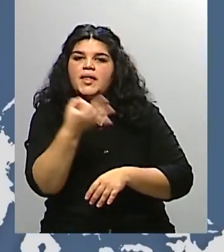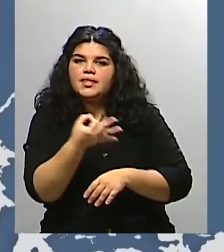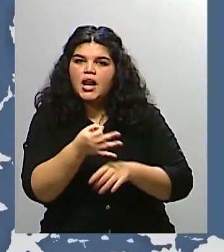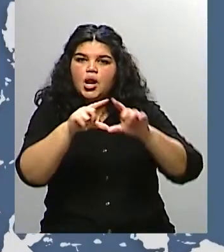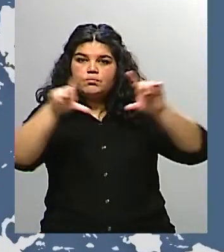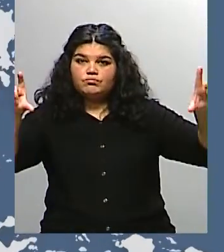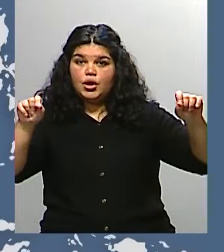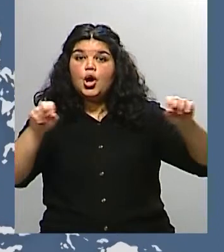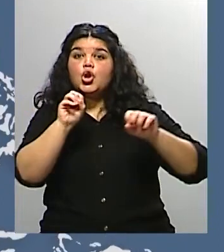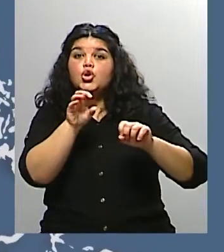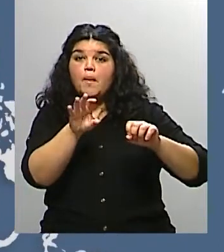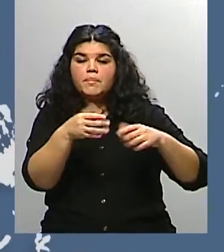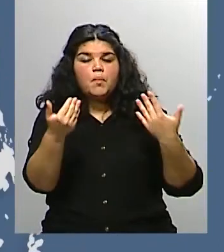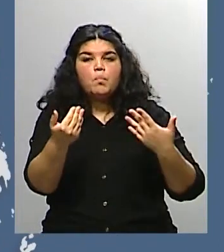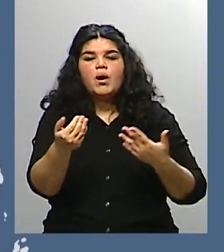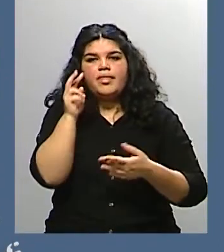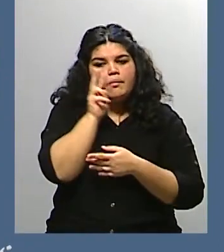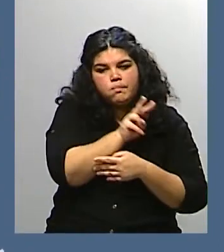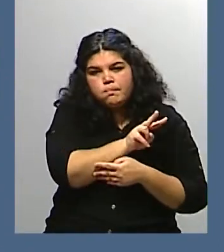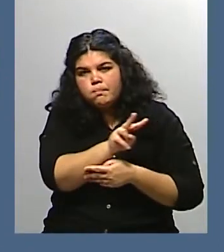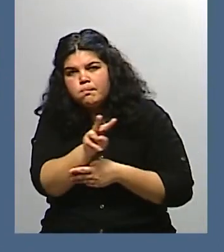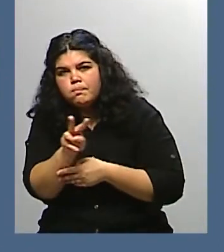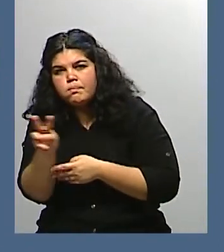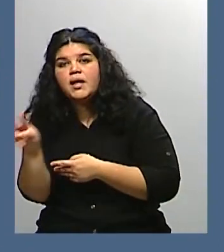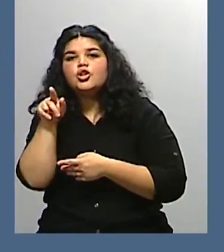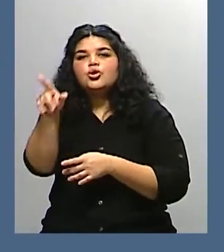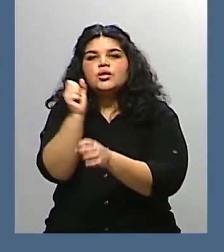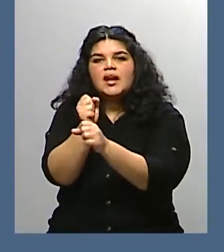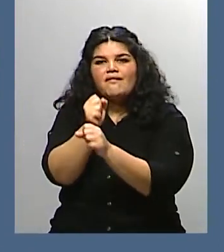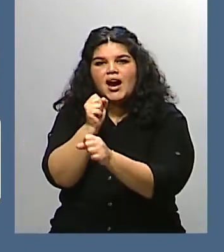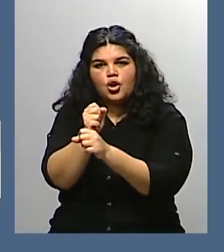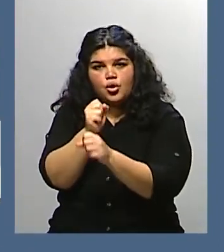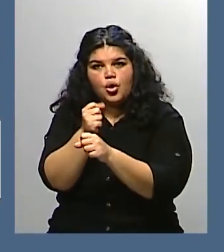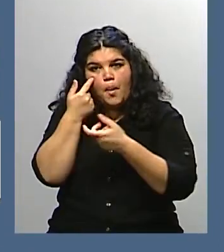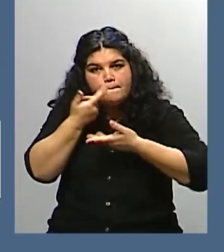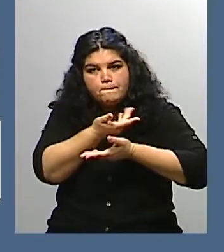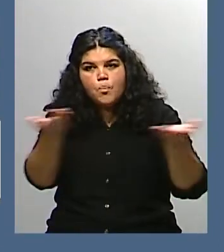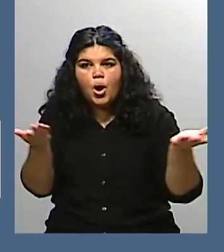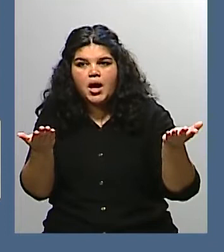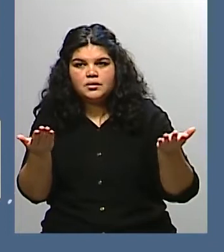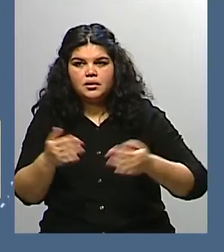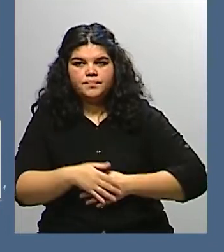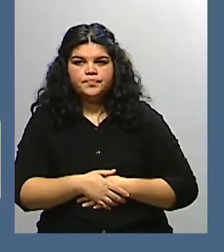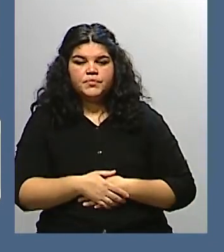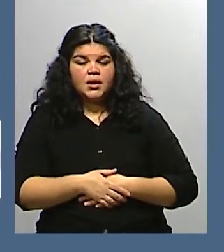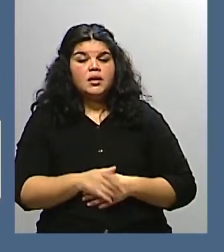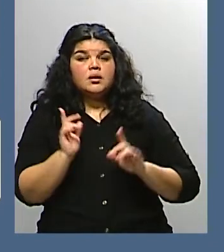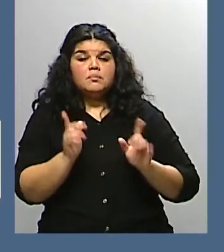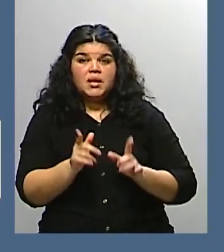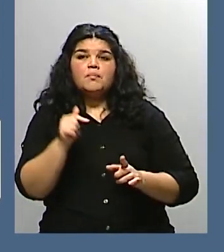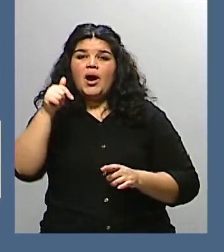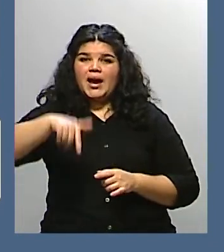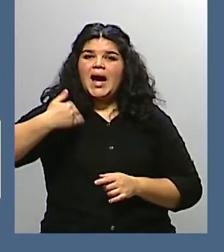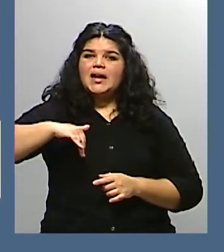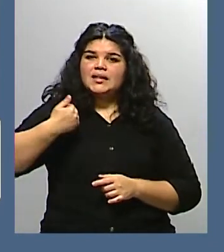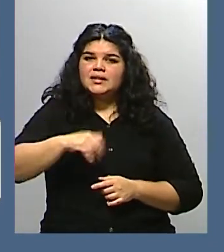a través de esas imágenes este trabajo que hiciste vos. Nosotros te agradecemos desde acá, desde Argentina, desde Mendoza,